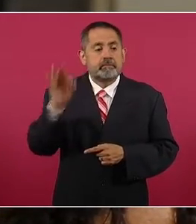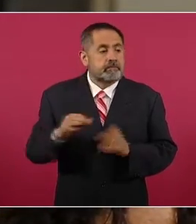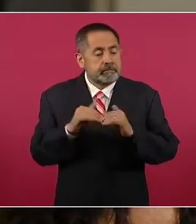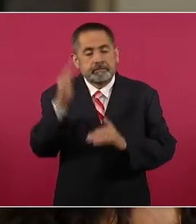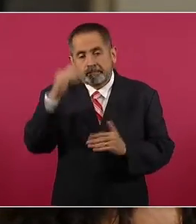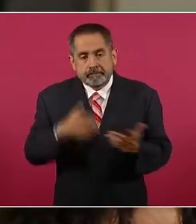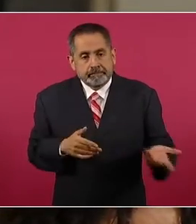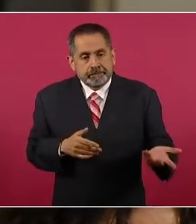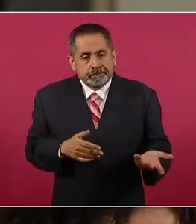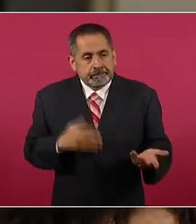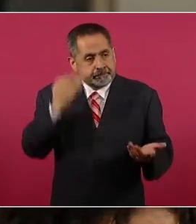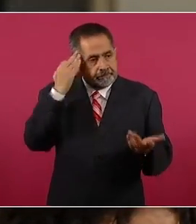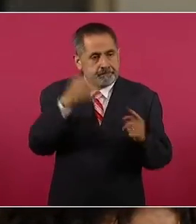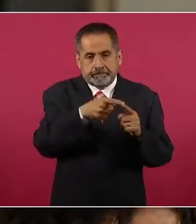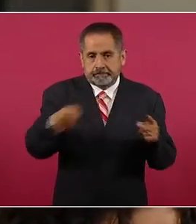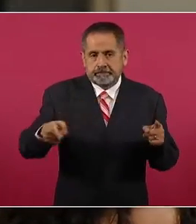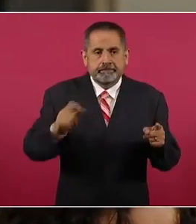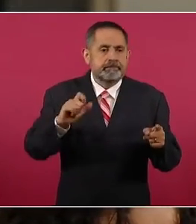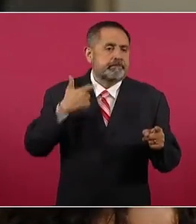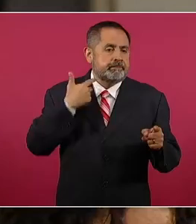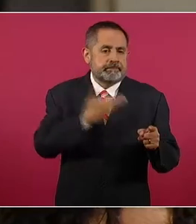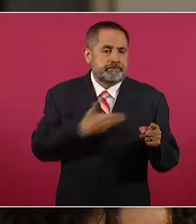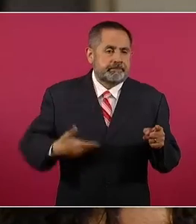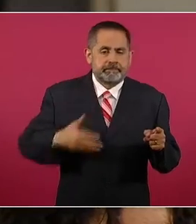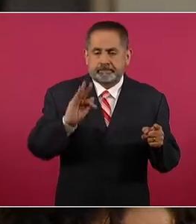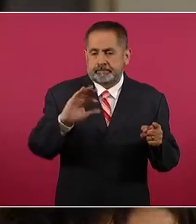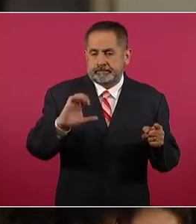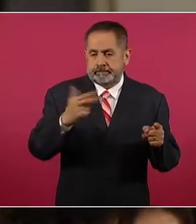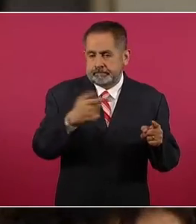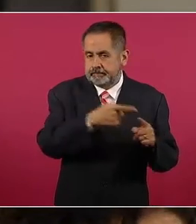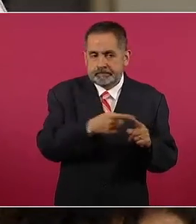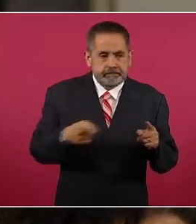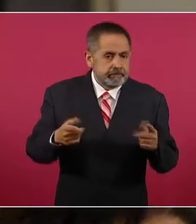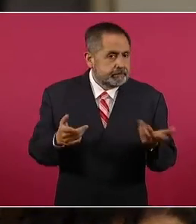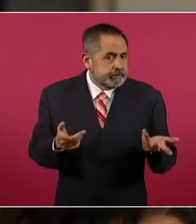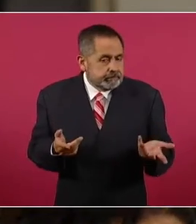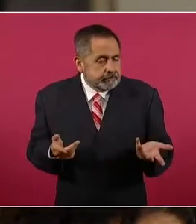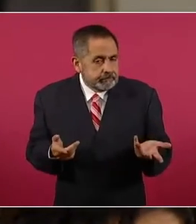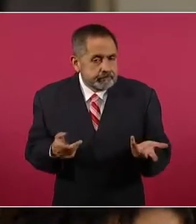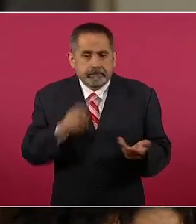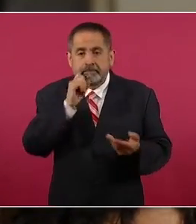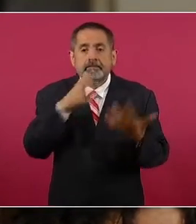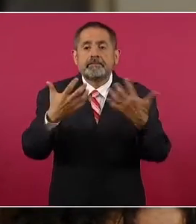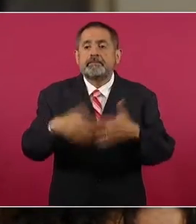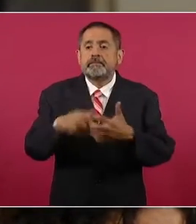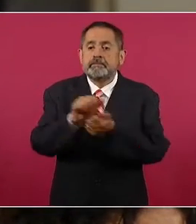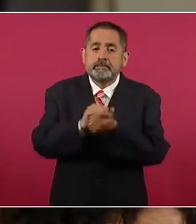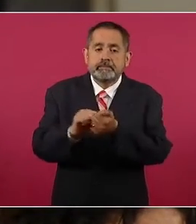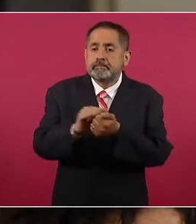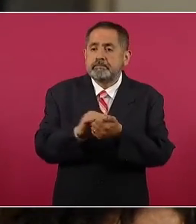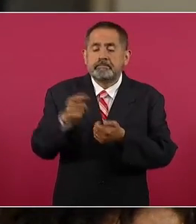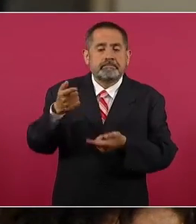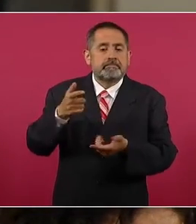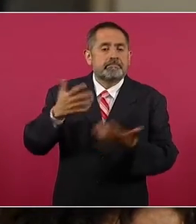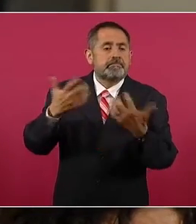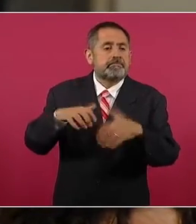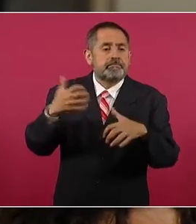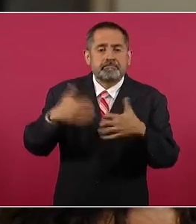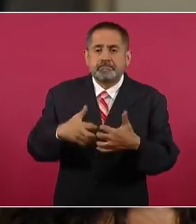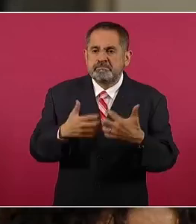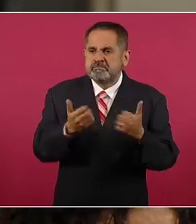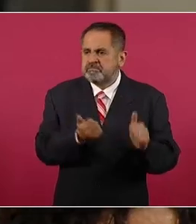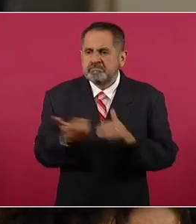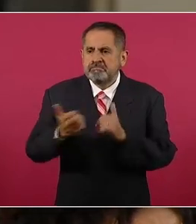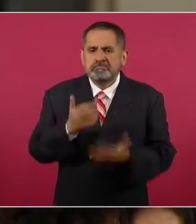106.4% en su sexenio, y además de que la producción de las refinerías bajó considerable,